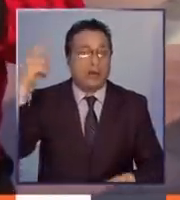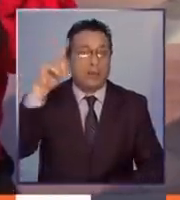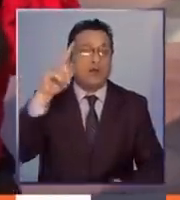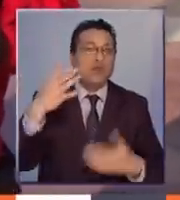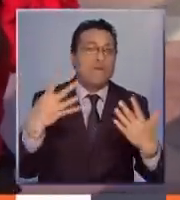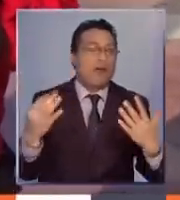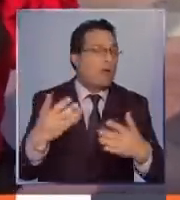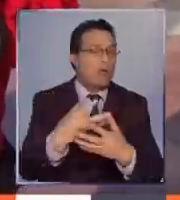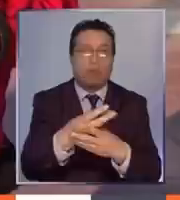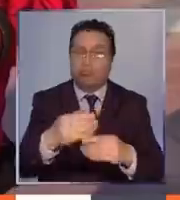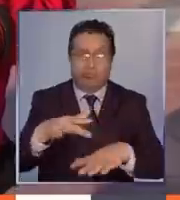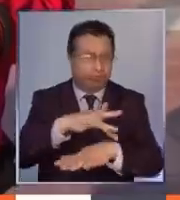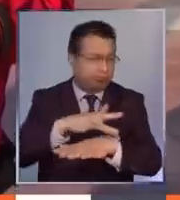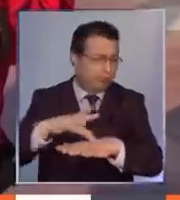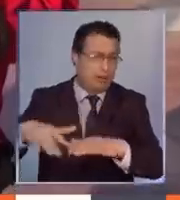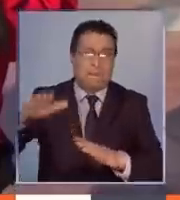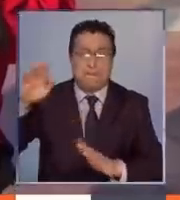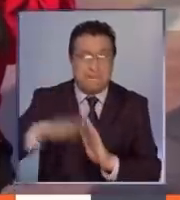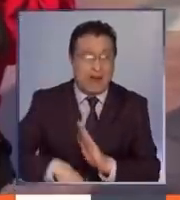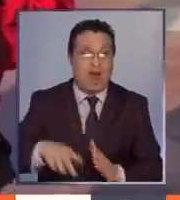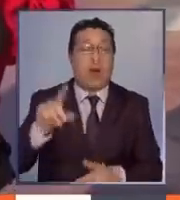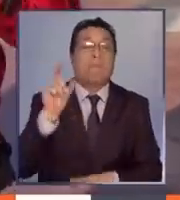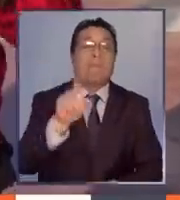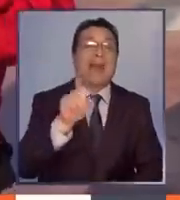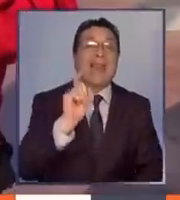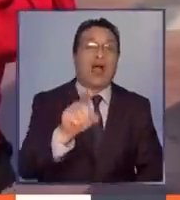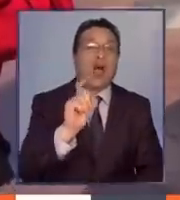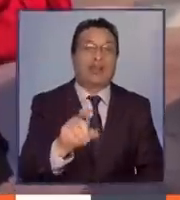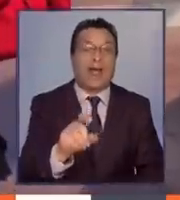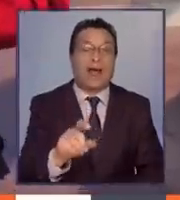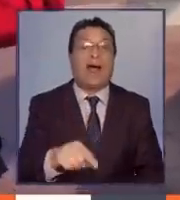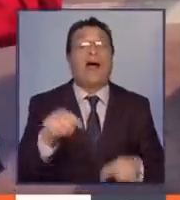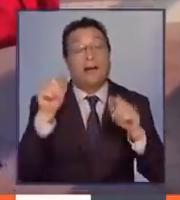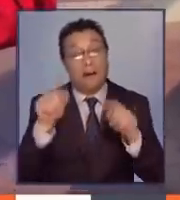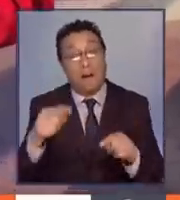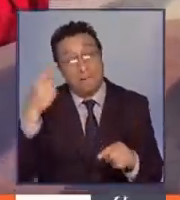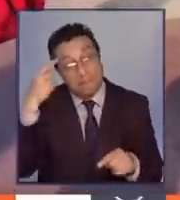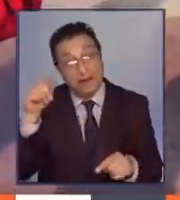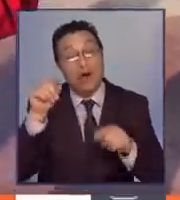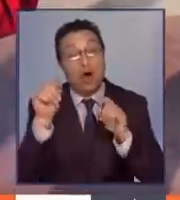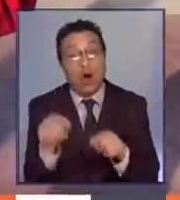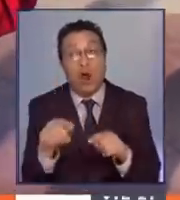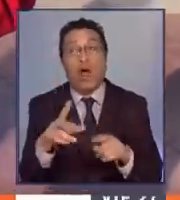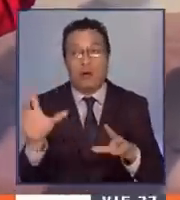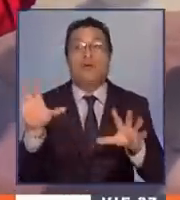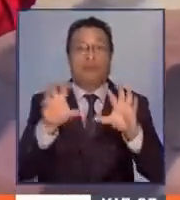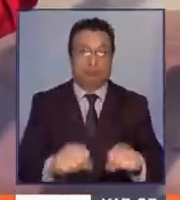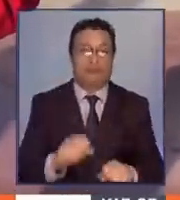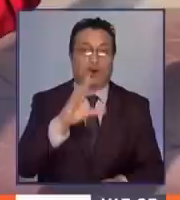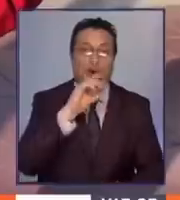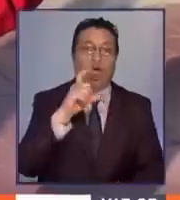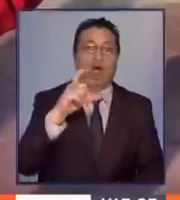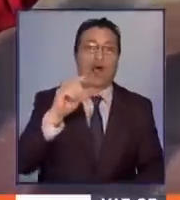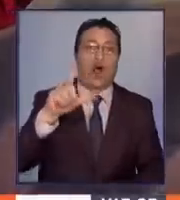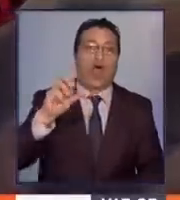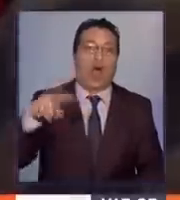había mucho menos habitantes. Por tanto, esta familia, por supuesto, que fue casi colonizadora del sector.